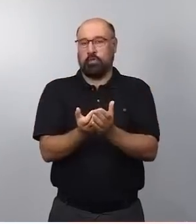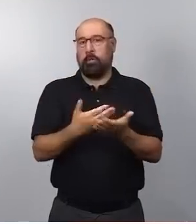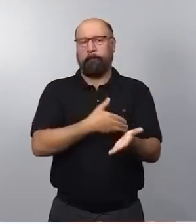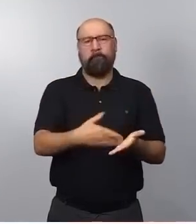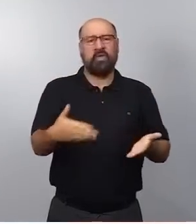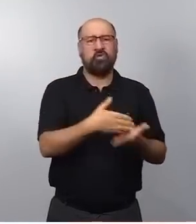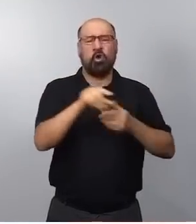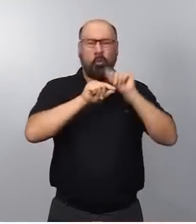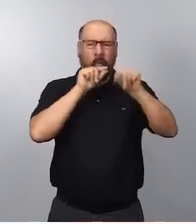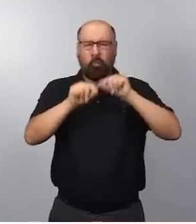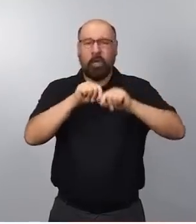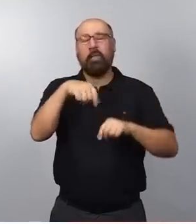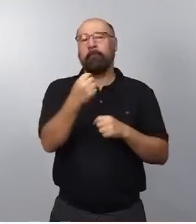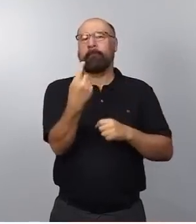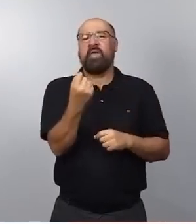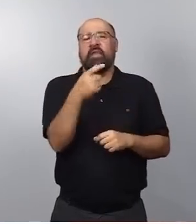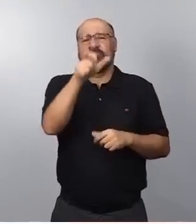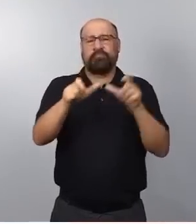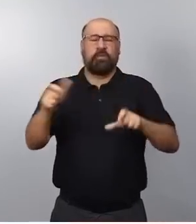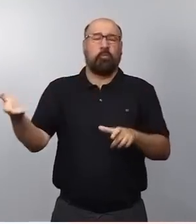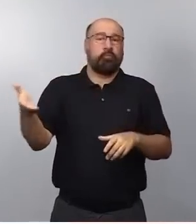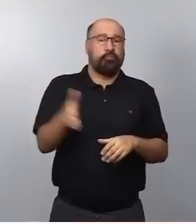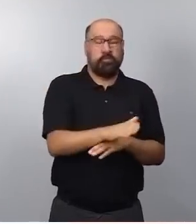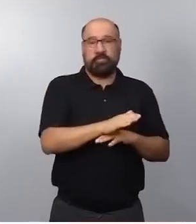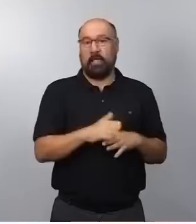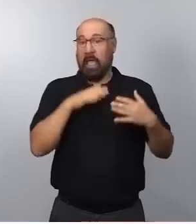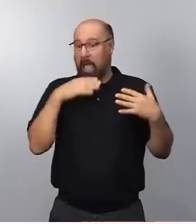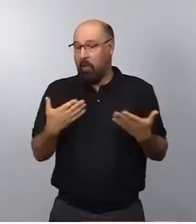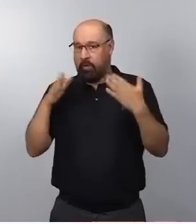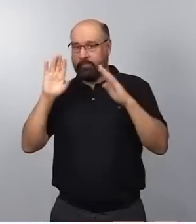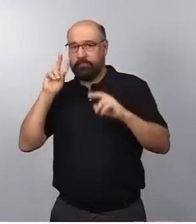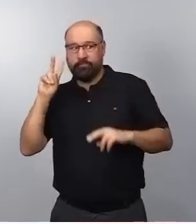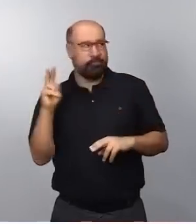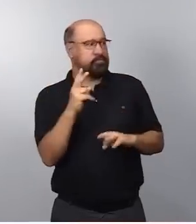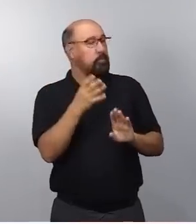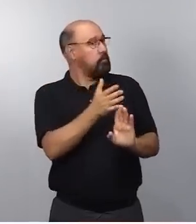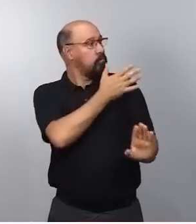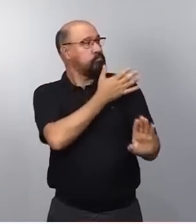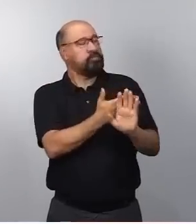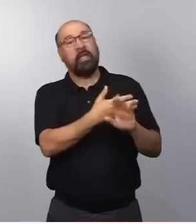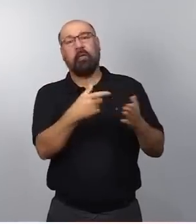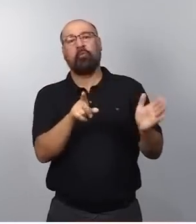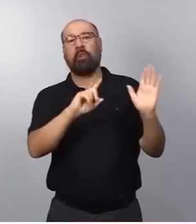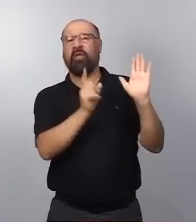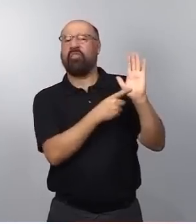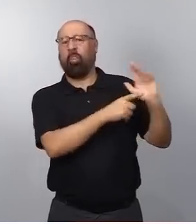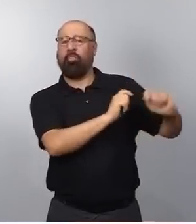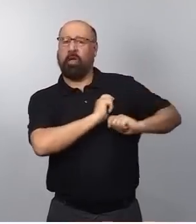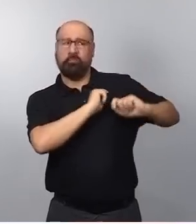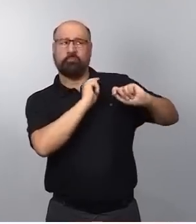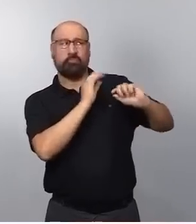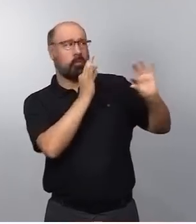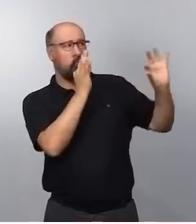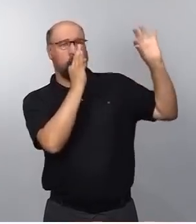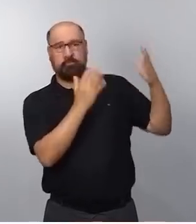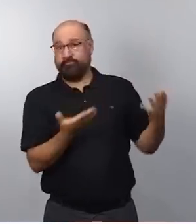millones de contagios y, desde luego, miles de muertes. Y hoy debemos, como digo, mirar atrás con lecciones aprendidas. Desde luego salimos mucho